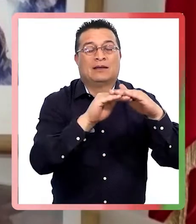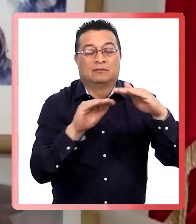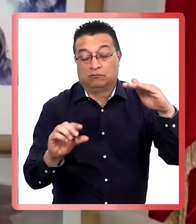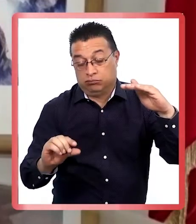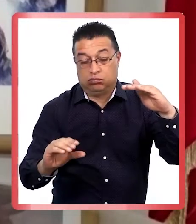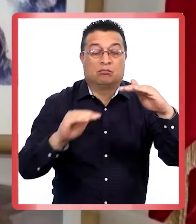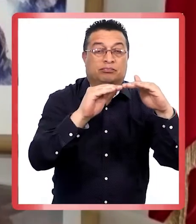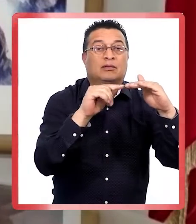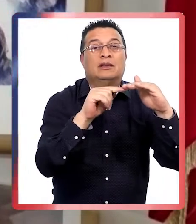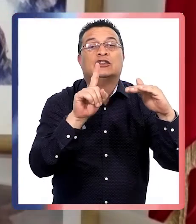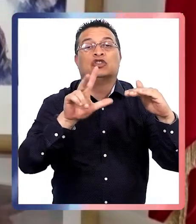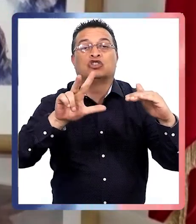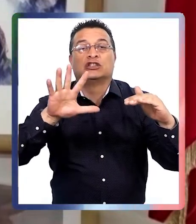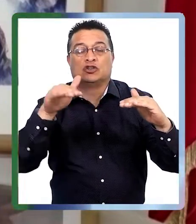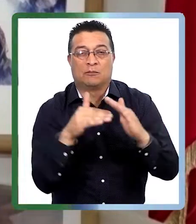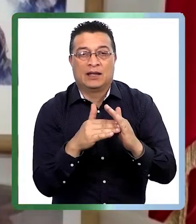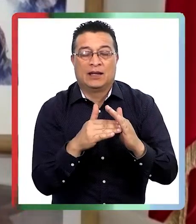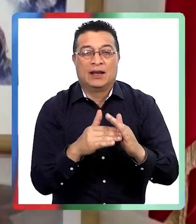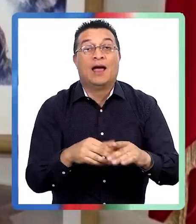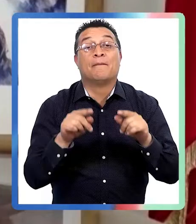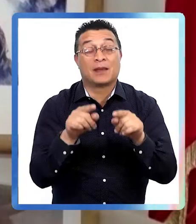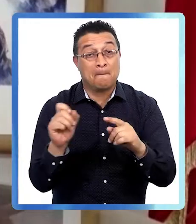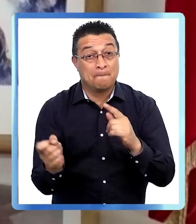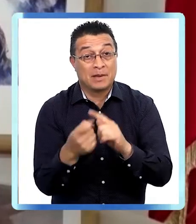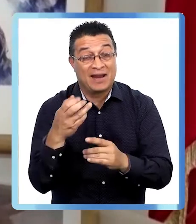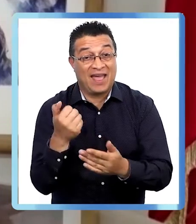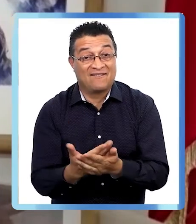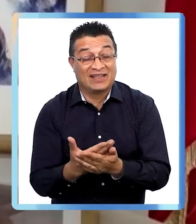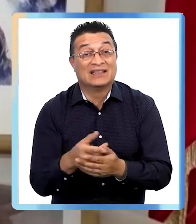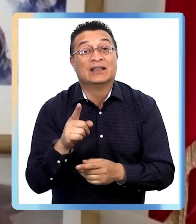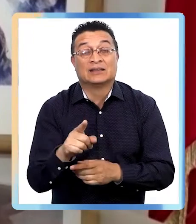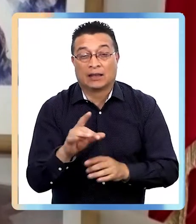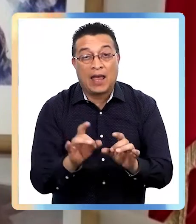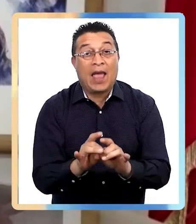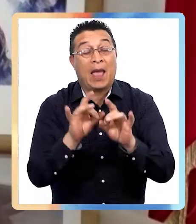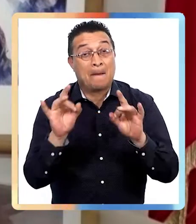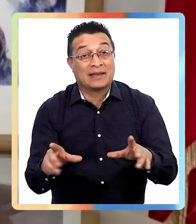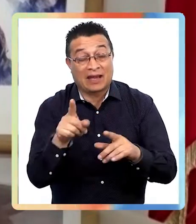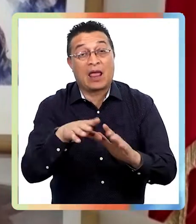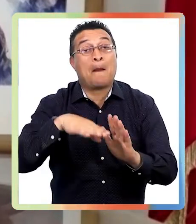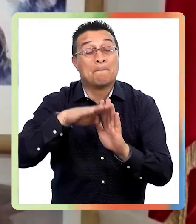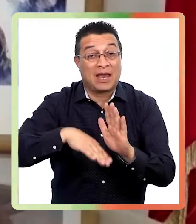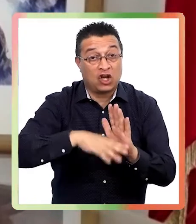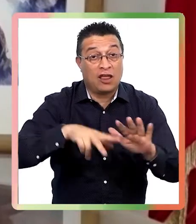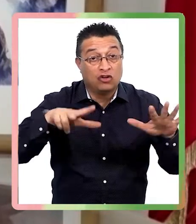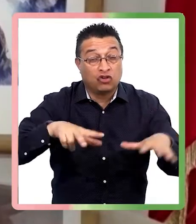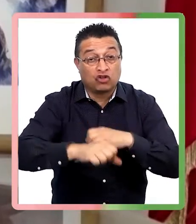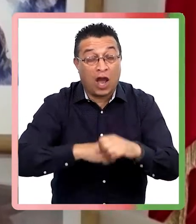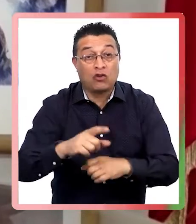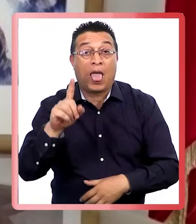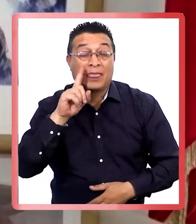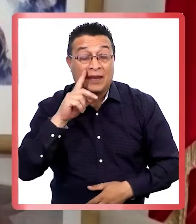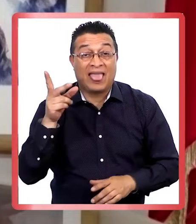hasta 185.000. Y por primera vez también se hizo una especial acción para los menores de 18 años